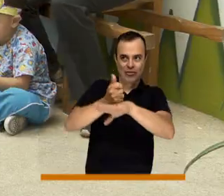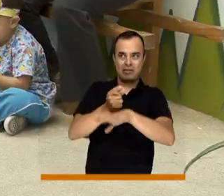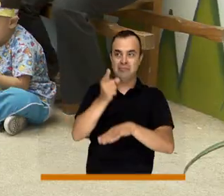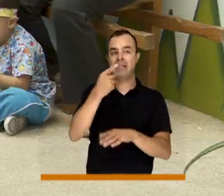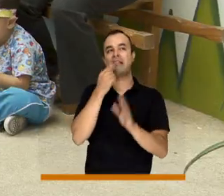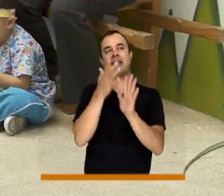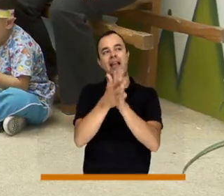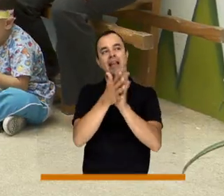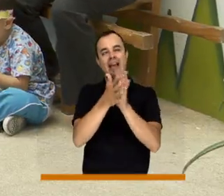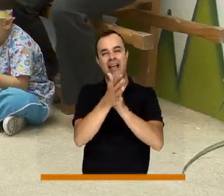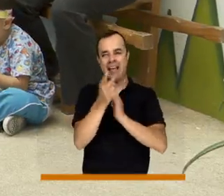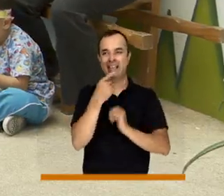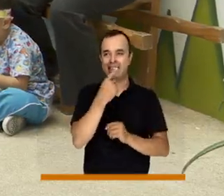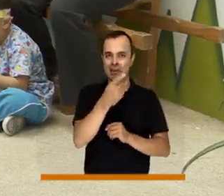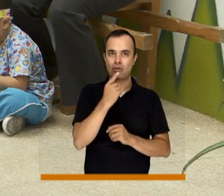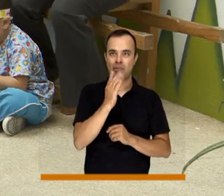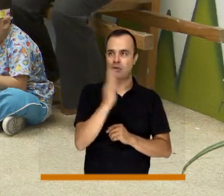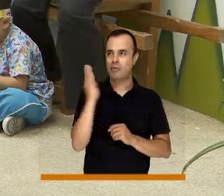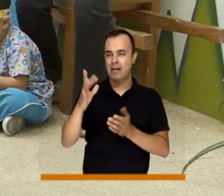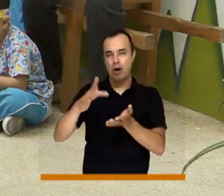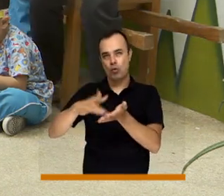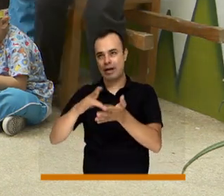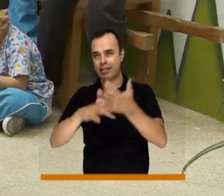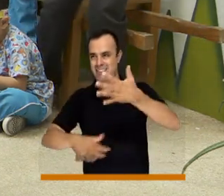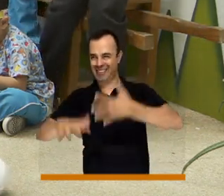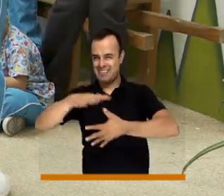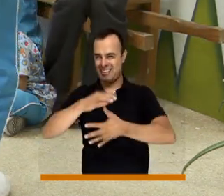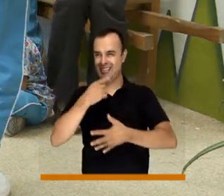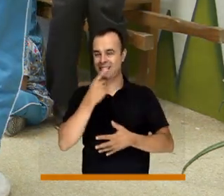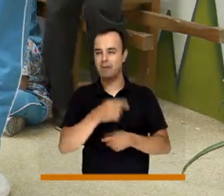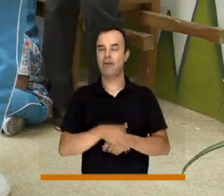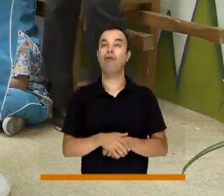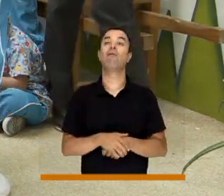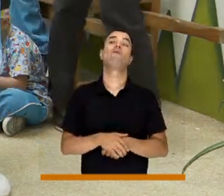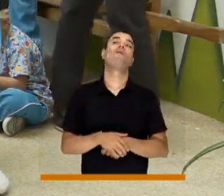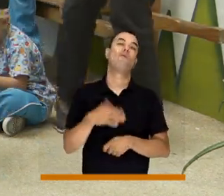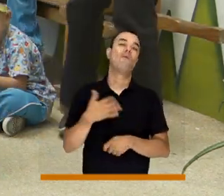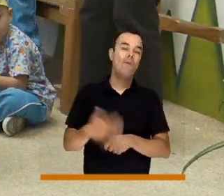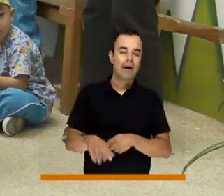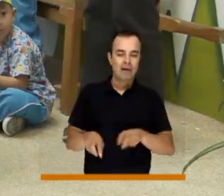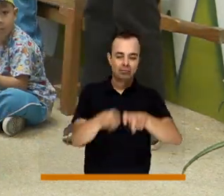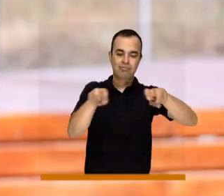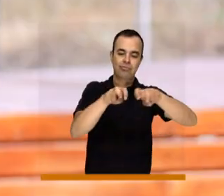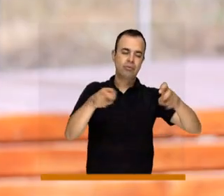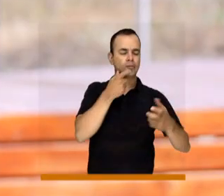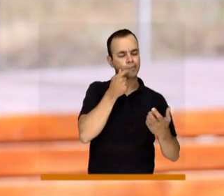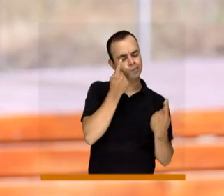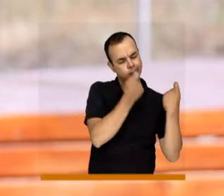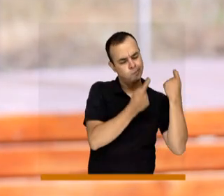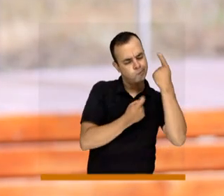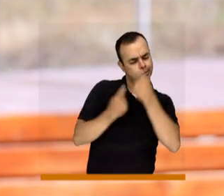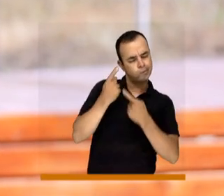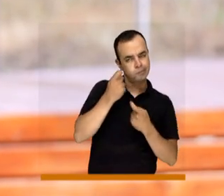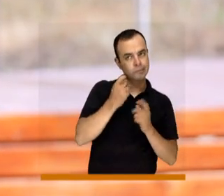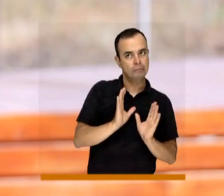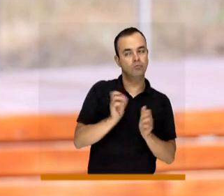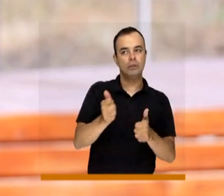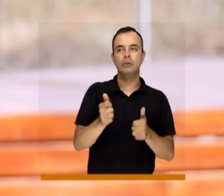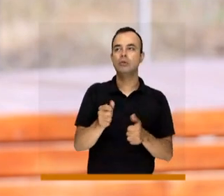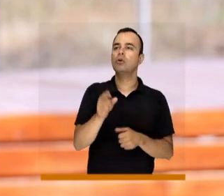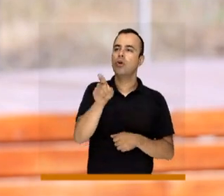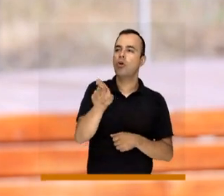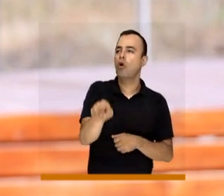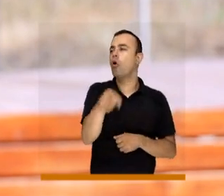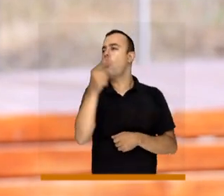resultó también, hay que decir, provocadora dentro de lo que se enunció en el Consejo, pero ustedes también tienen un estudio con la